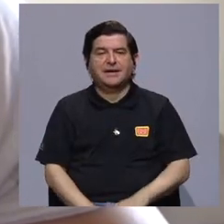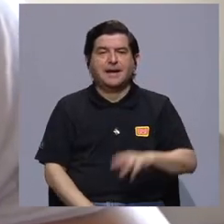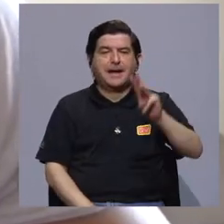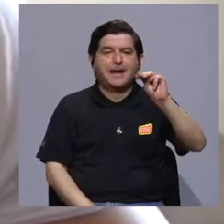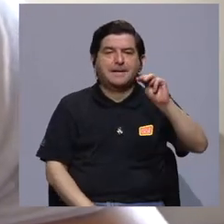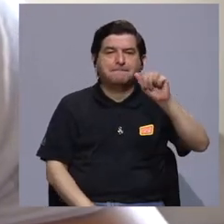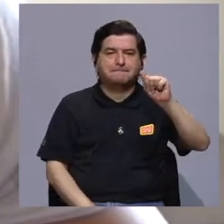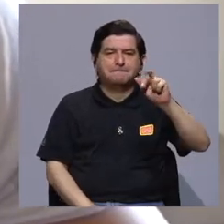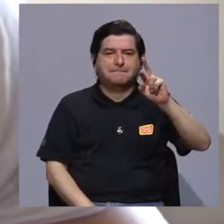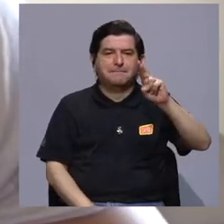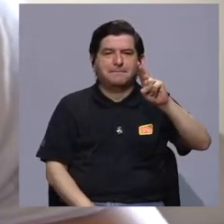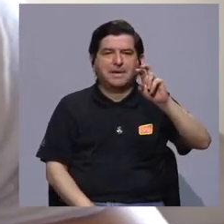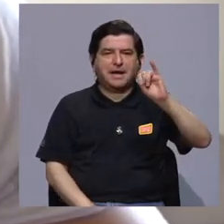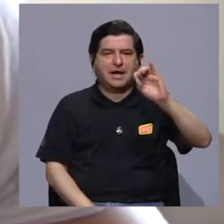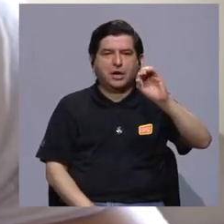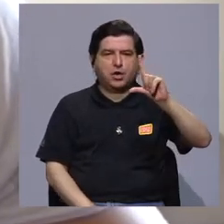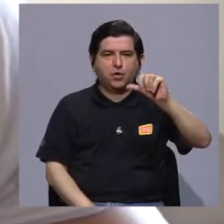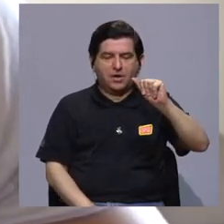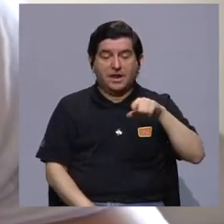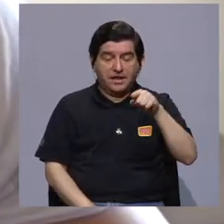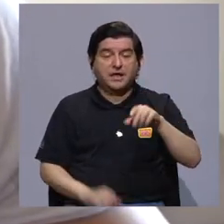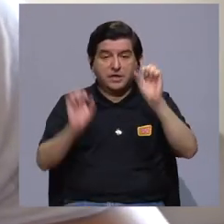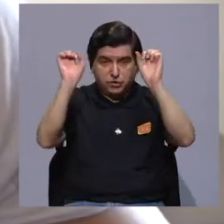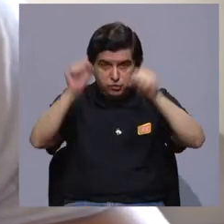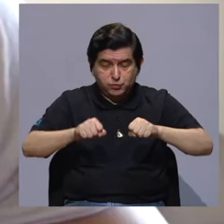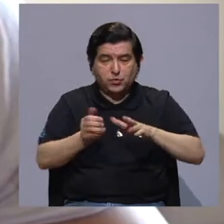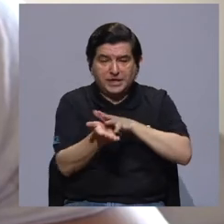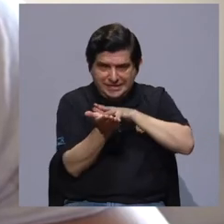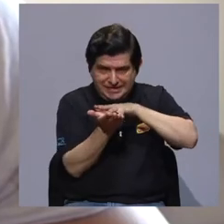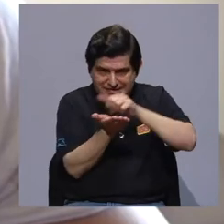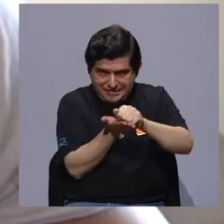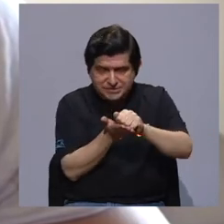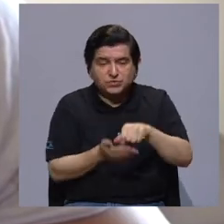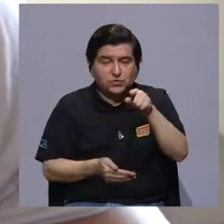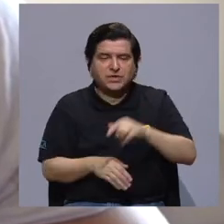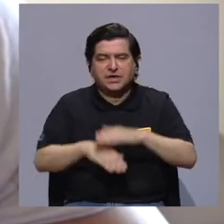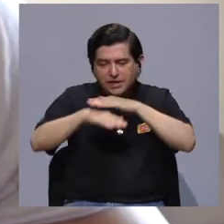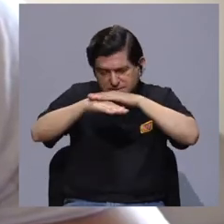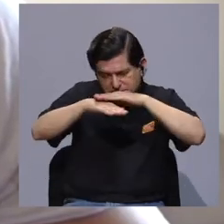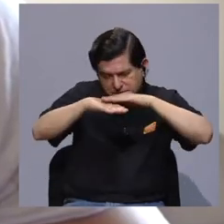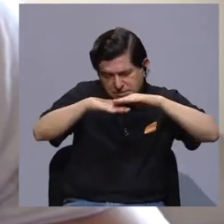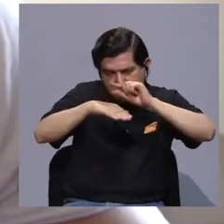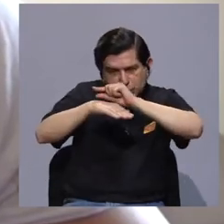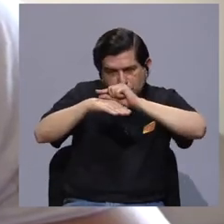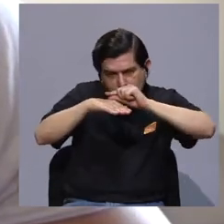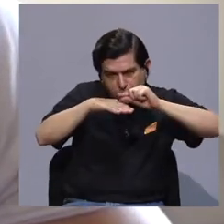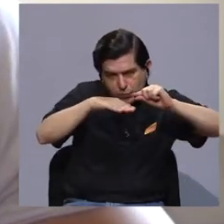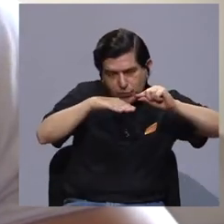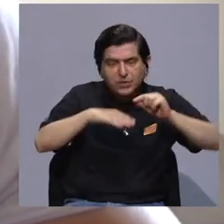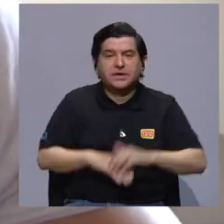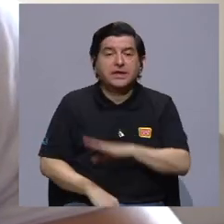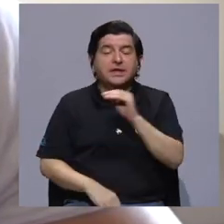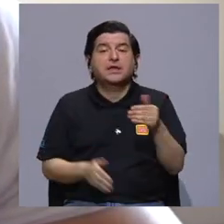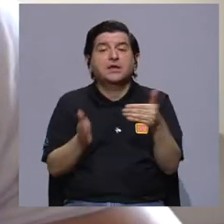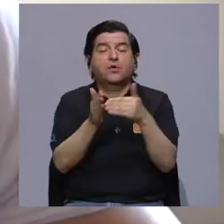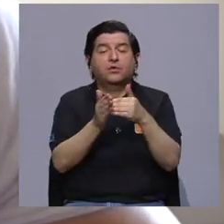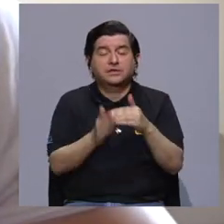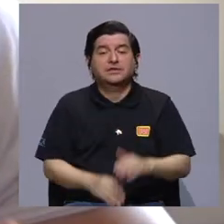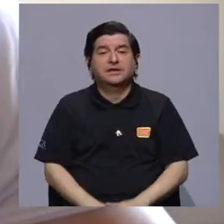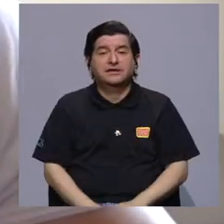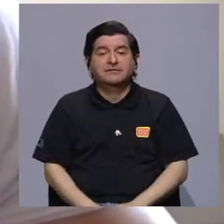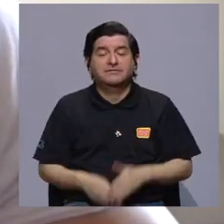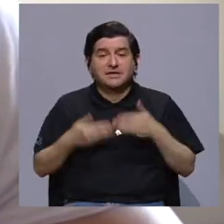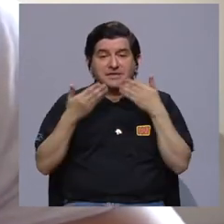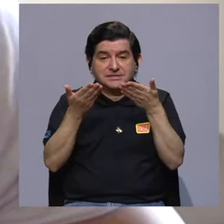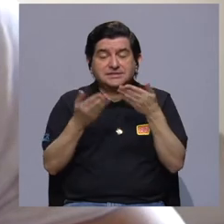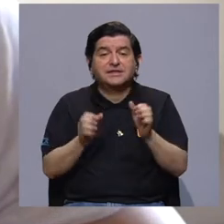esta abejita tiene dos proteínas que son capaces de destruir esta biopelícula y a la vez le devuelve